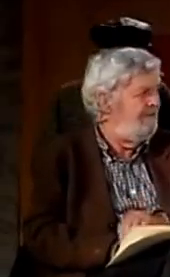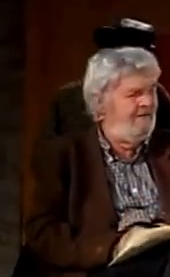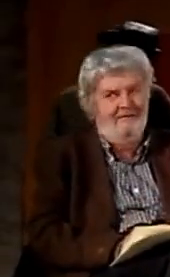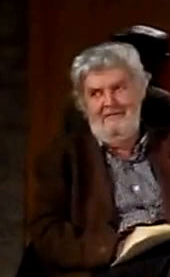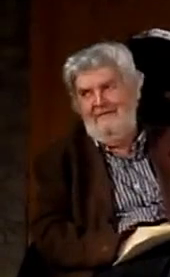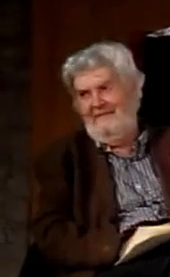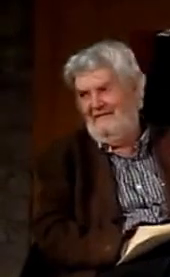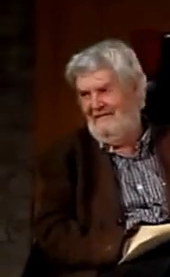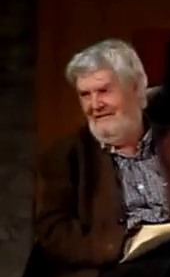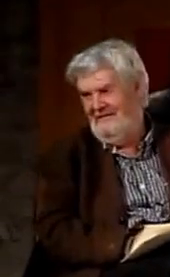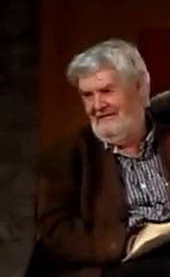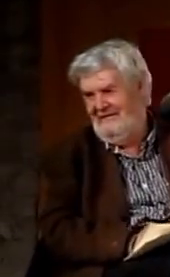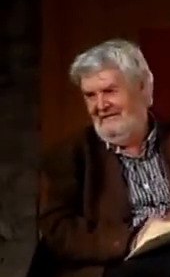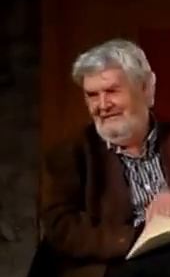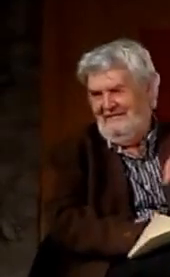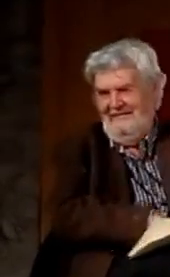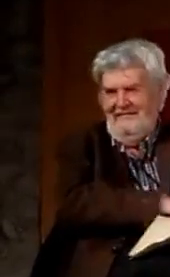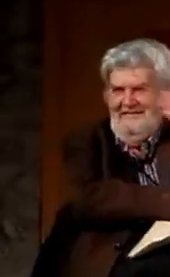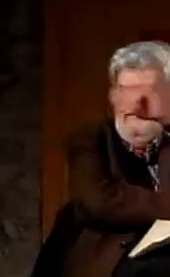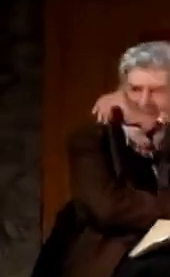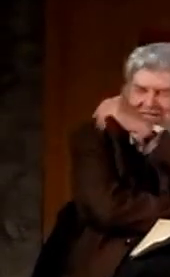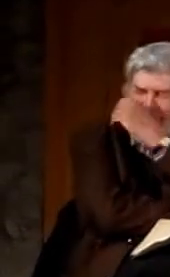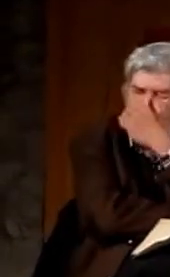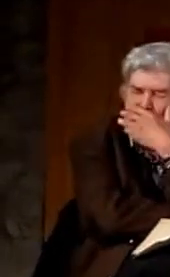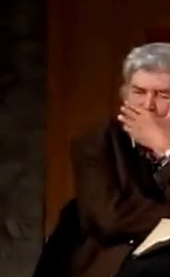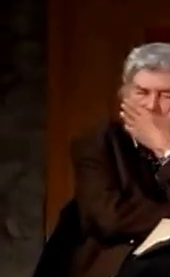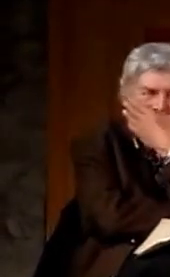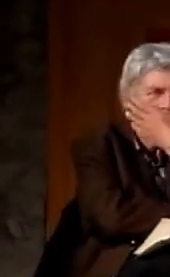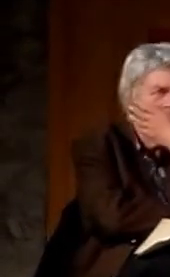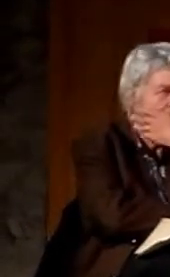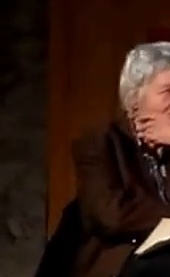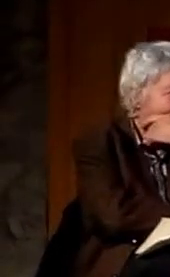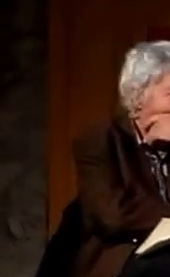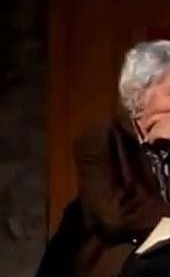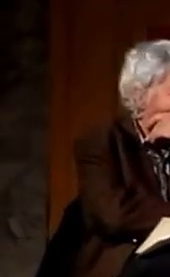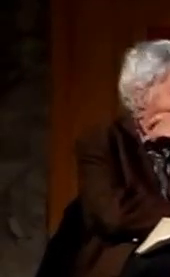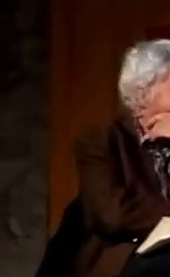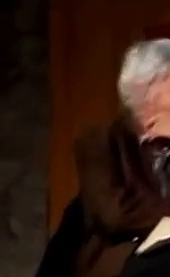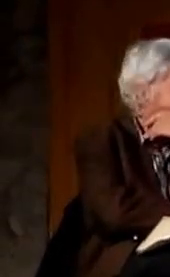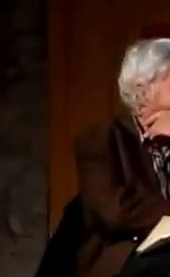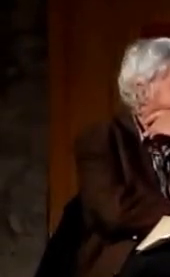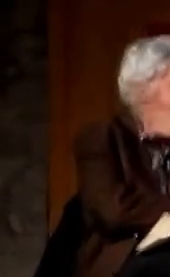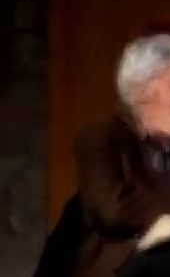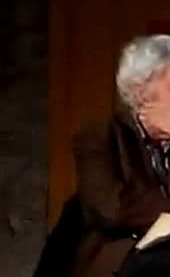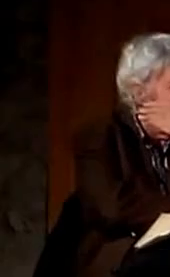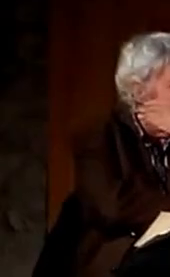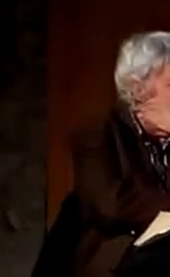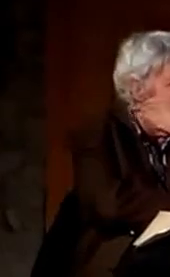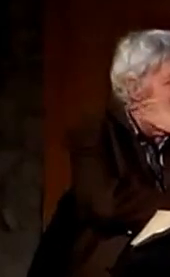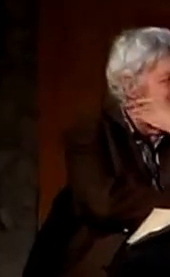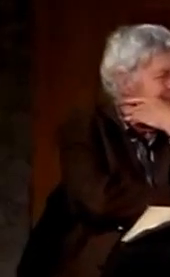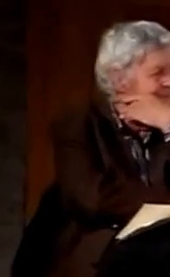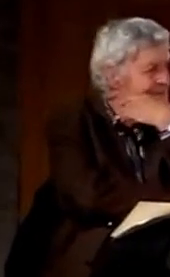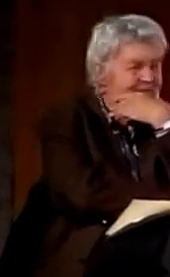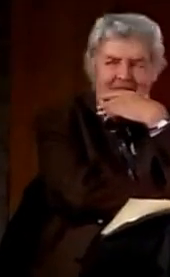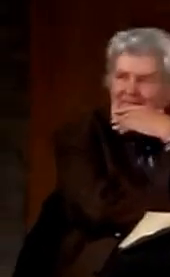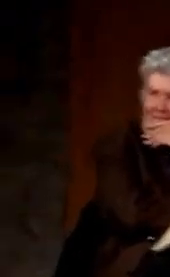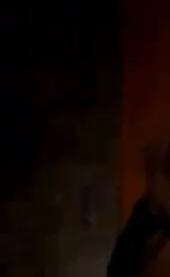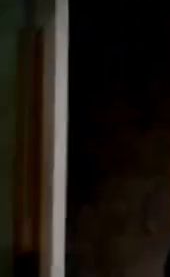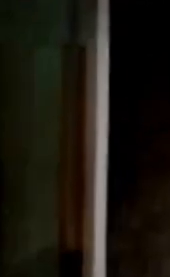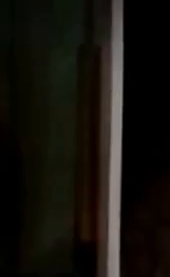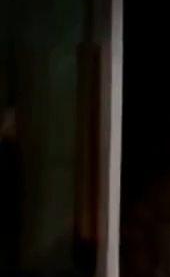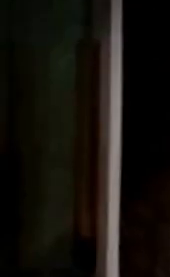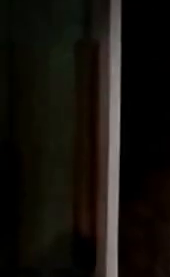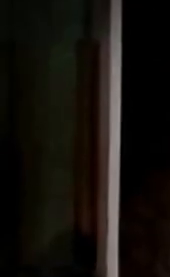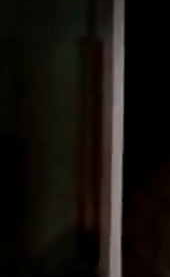polo goberno da regeneración democrática e da maioría social. Votade para termos